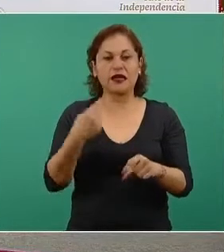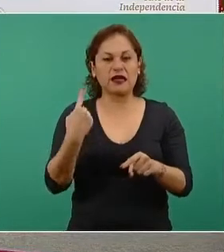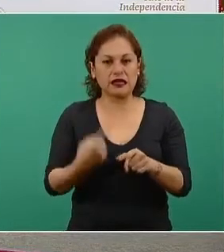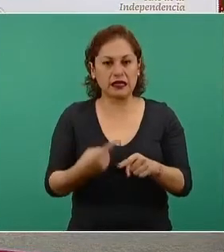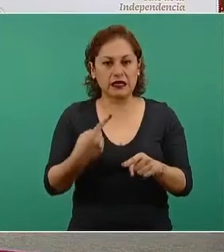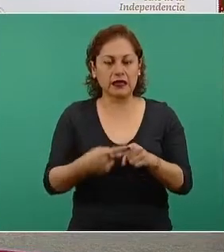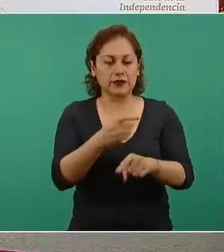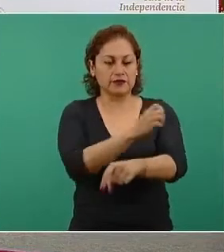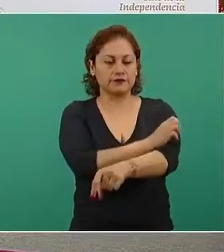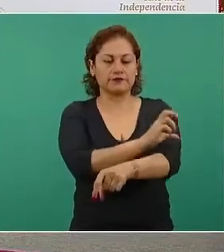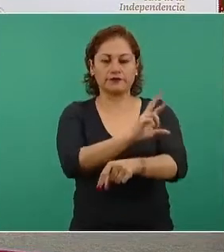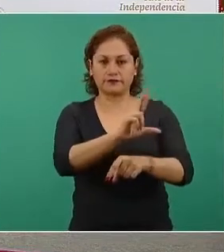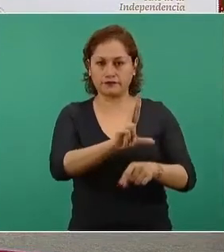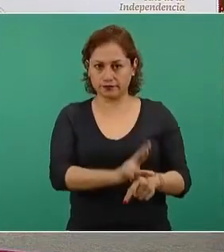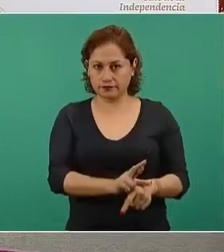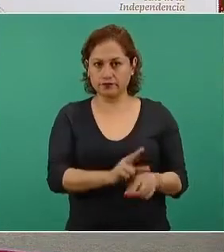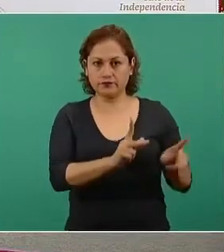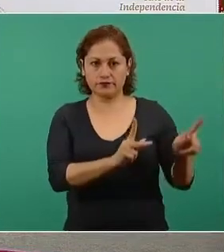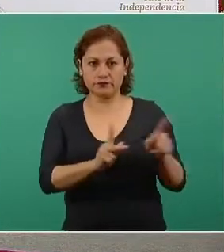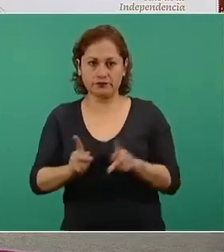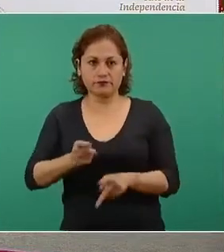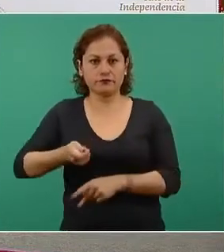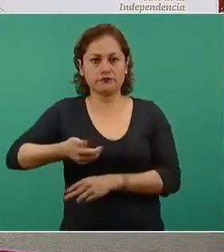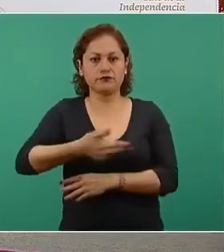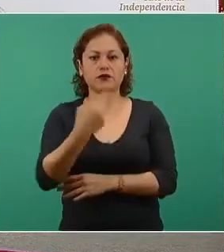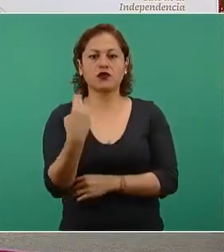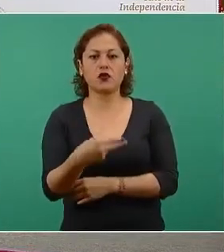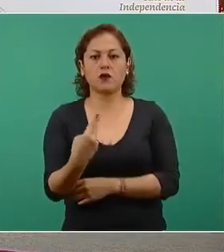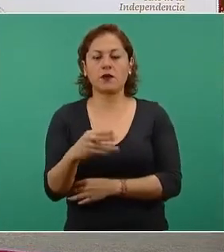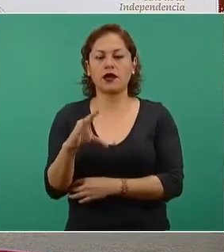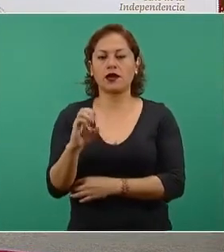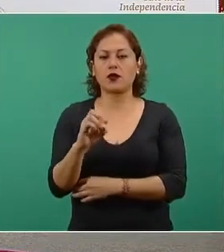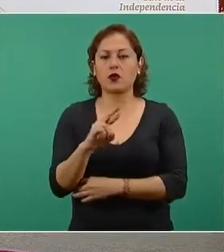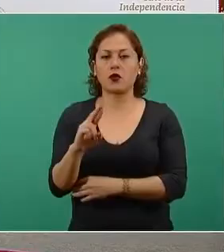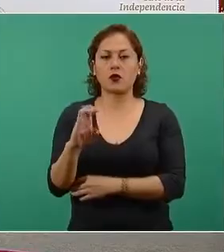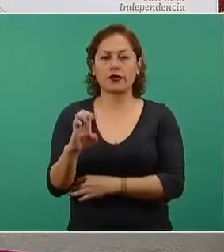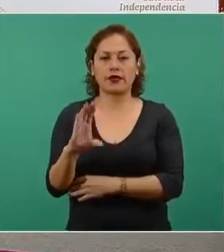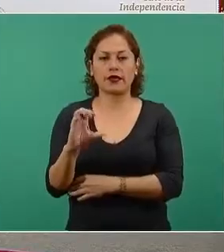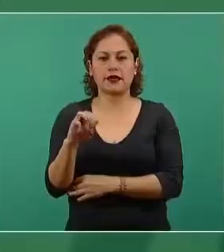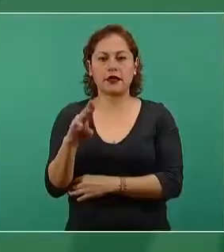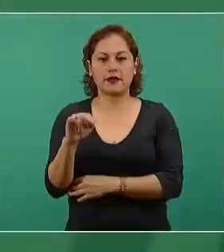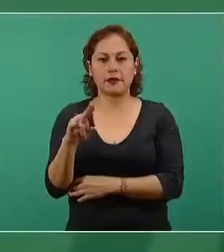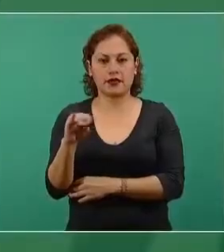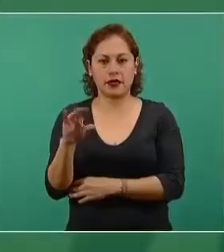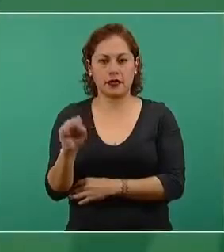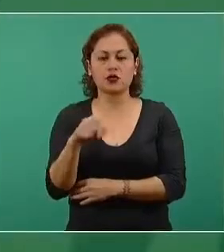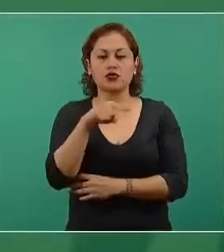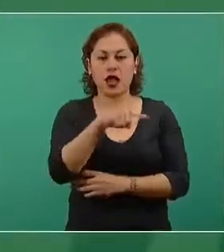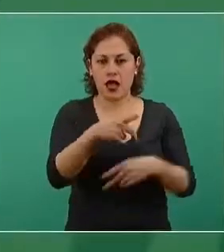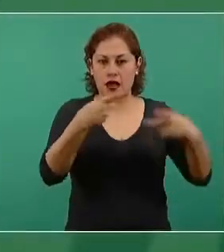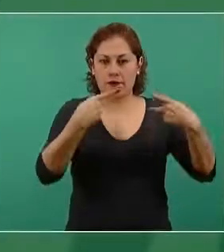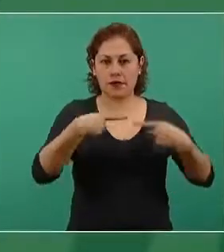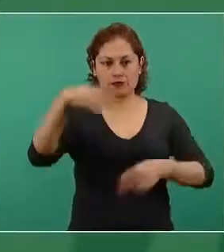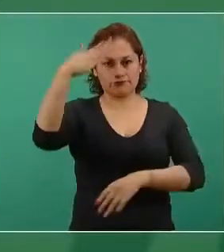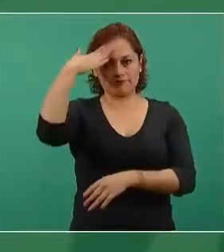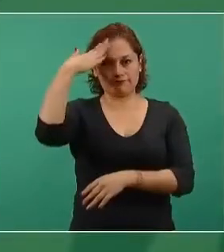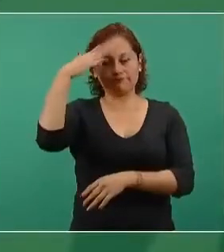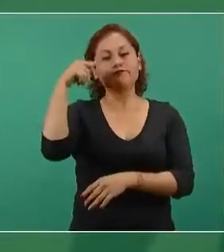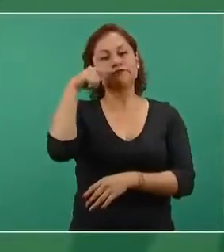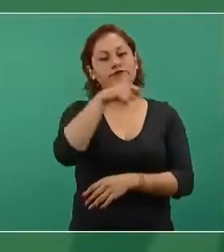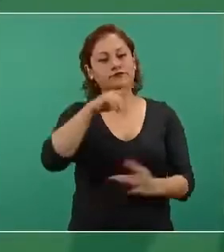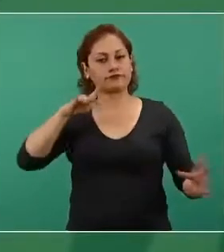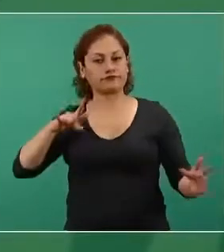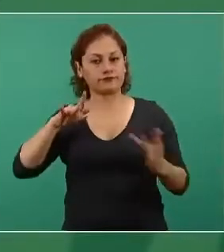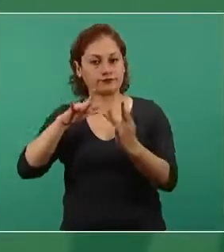de la estrategia que se le ha denominado Correcaminos. Este líder, por así decirlo, es quien tiene la comunicación